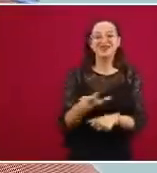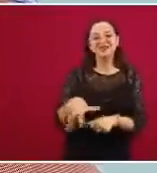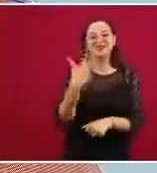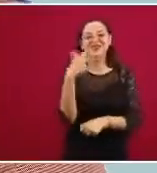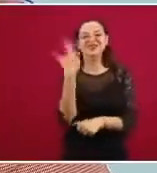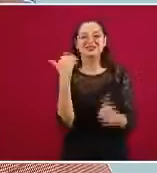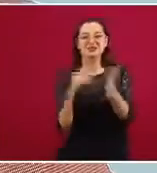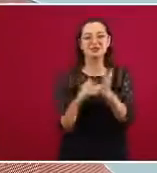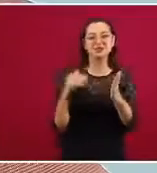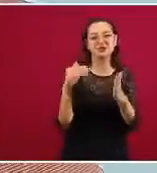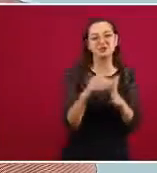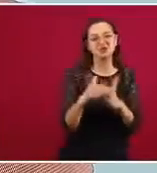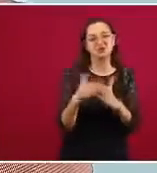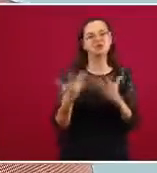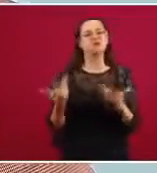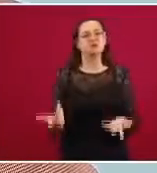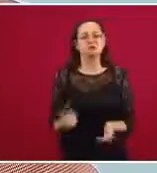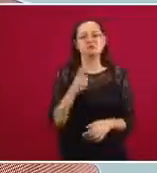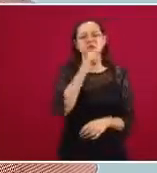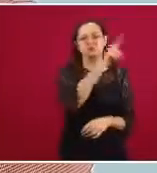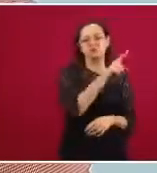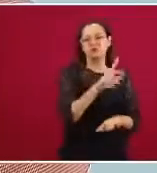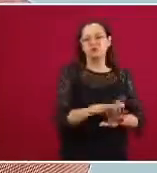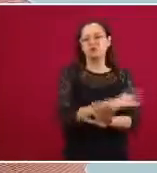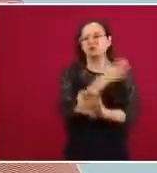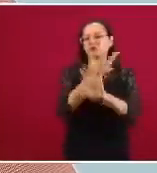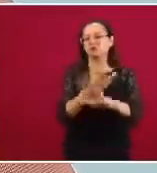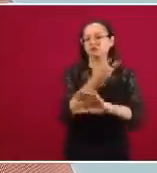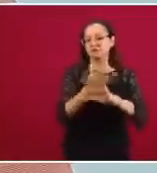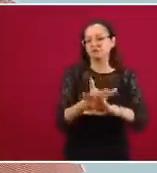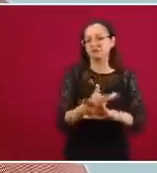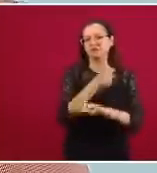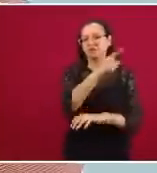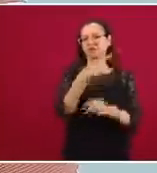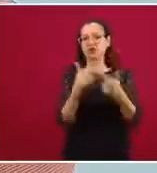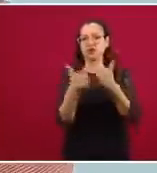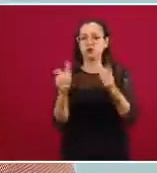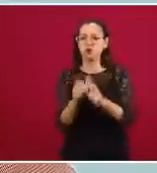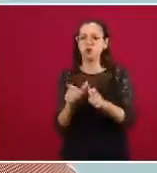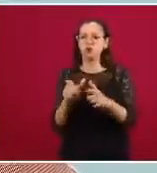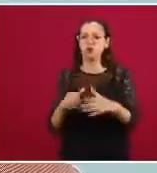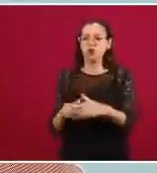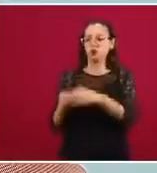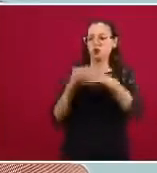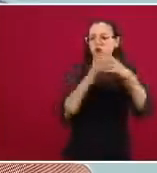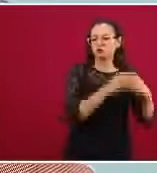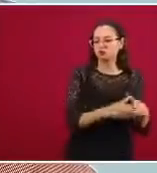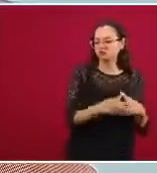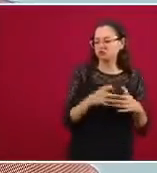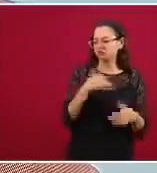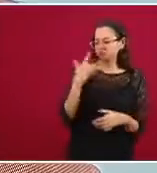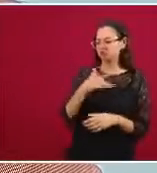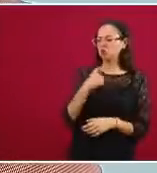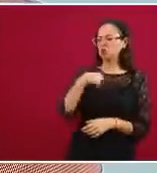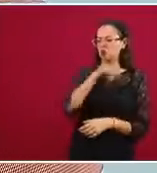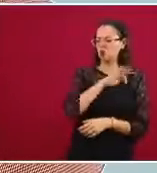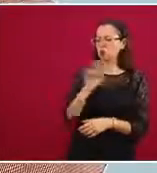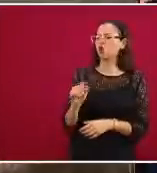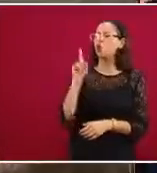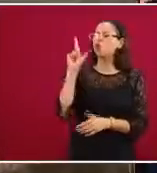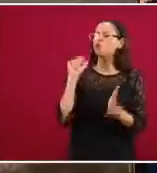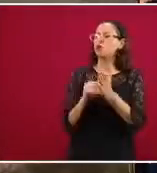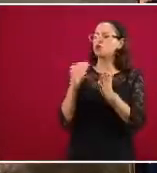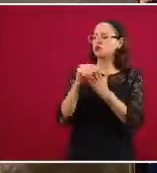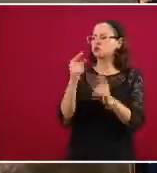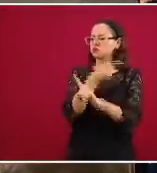por supuesto, Estados Unidos había puesto en la mesa, porque él es del grupo externo, 1,5 millones de barriles.